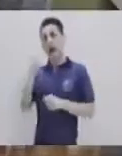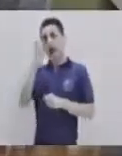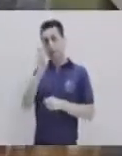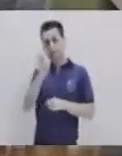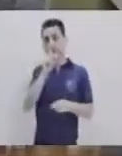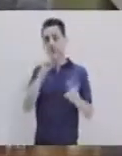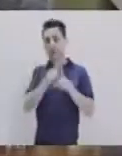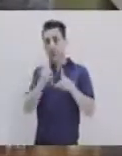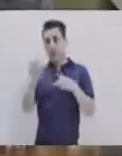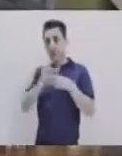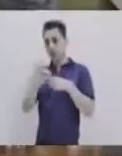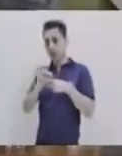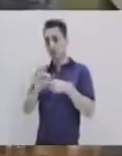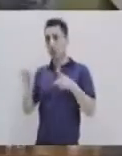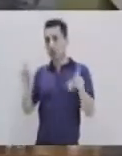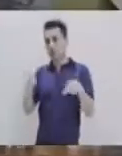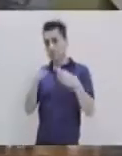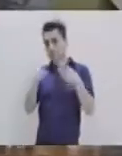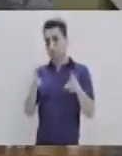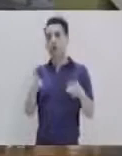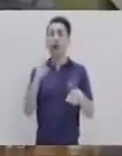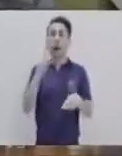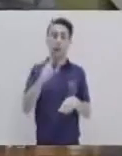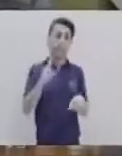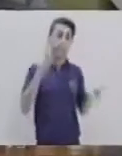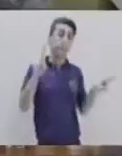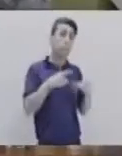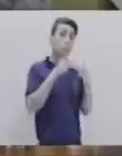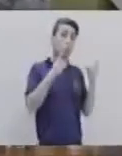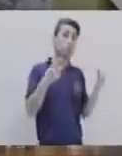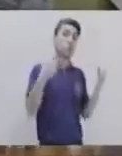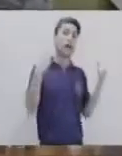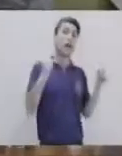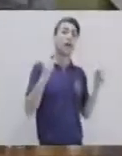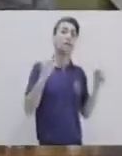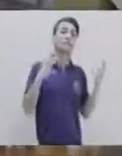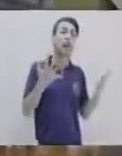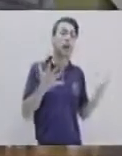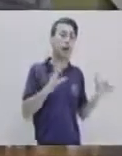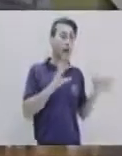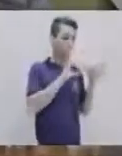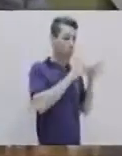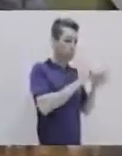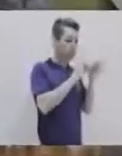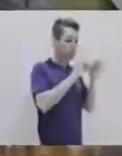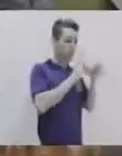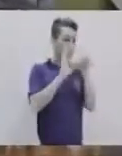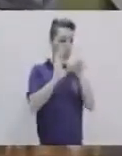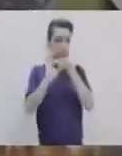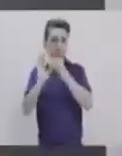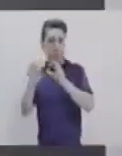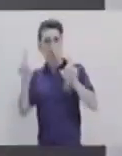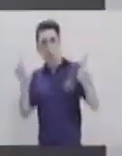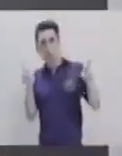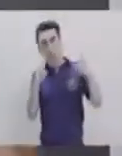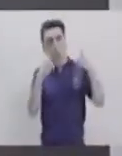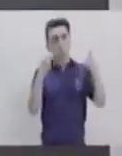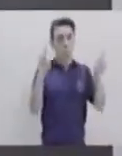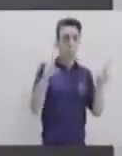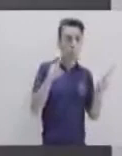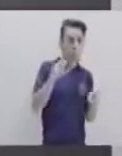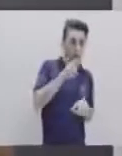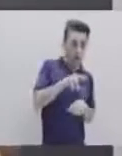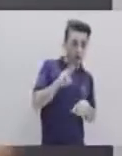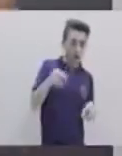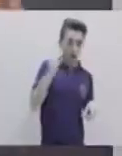así funciona también la música. La música podemos decir que está hecha de armonía, de melodía o de ritmo, pero esas